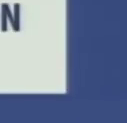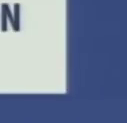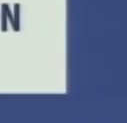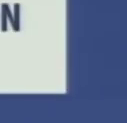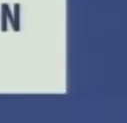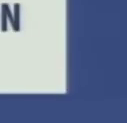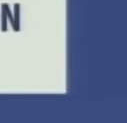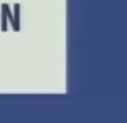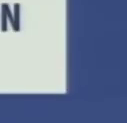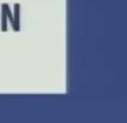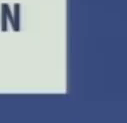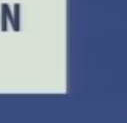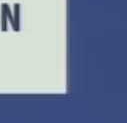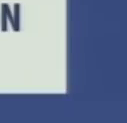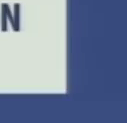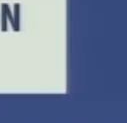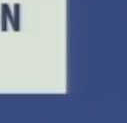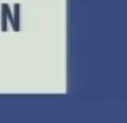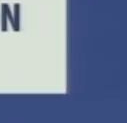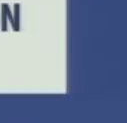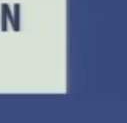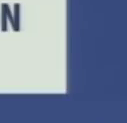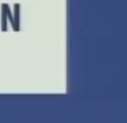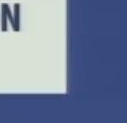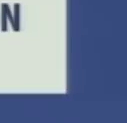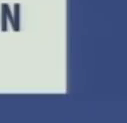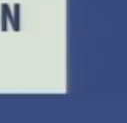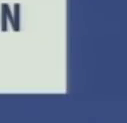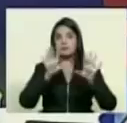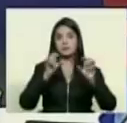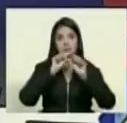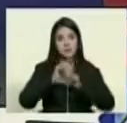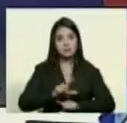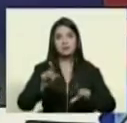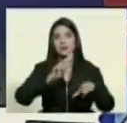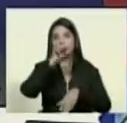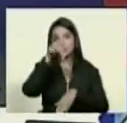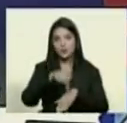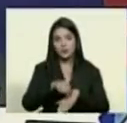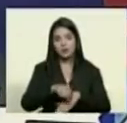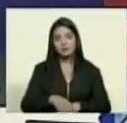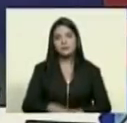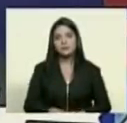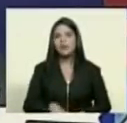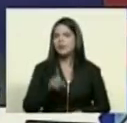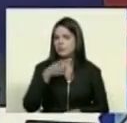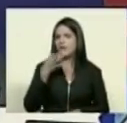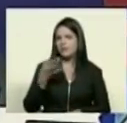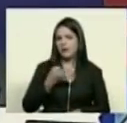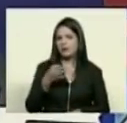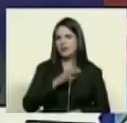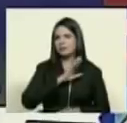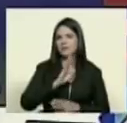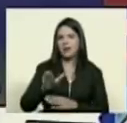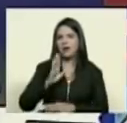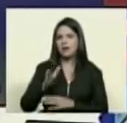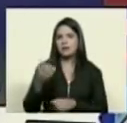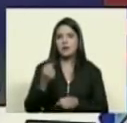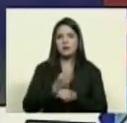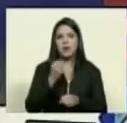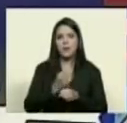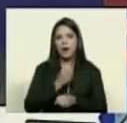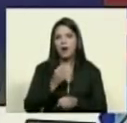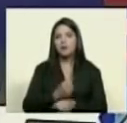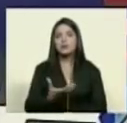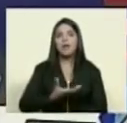Revolución Venezolana. Es decir, que hay un claro mensaje nacional. También es verdad que se castigaron gestiones